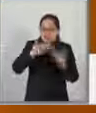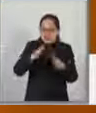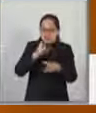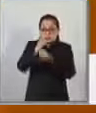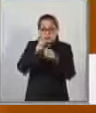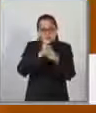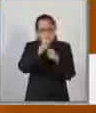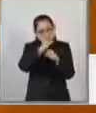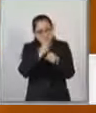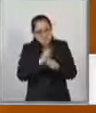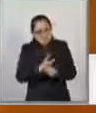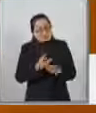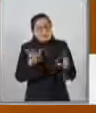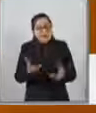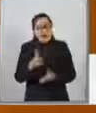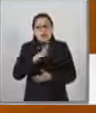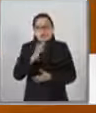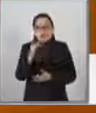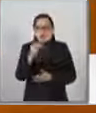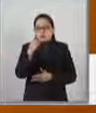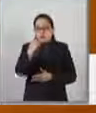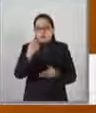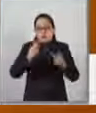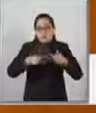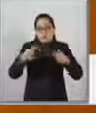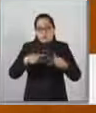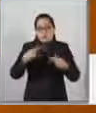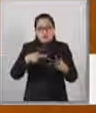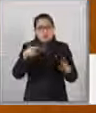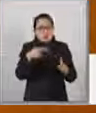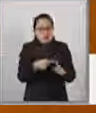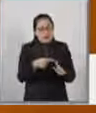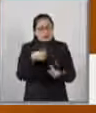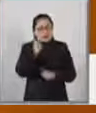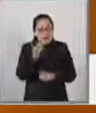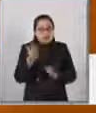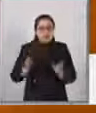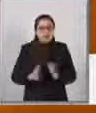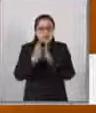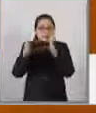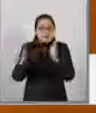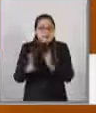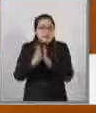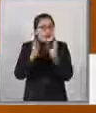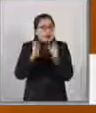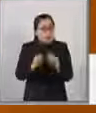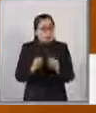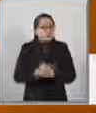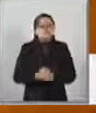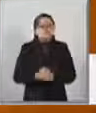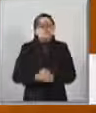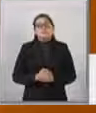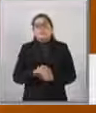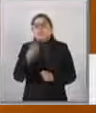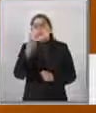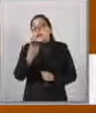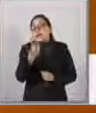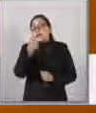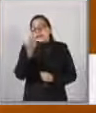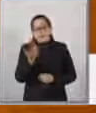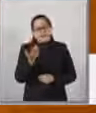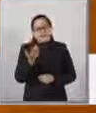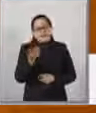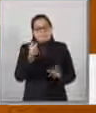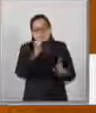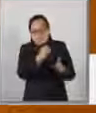en donde más de 50 personas, como les comento, de alto perfil, que cumplieron con los requisitos para